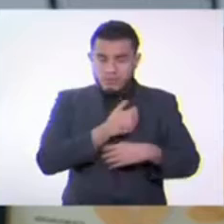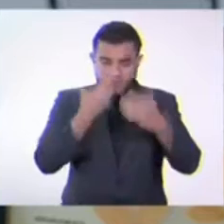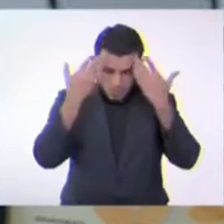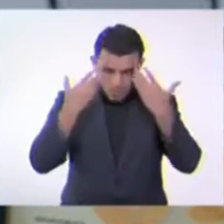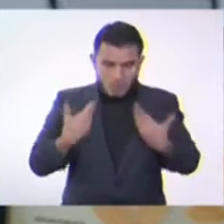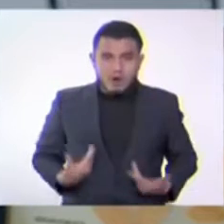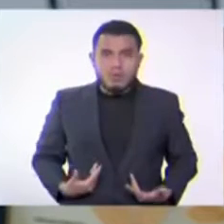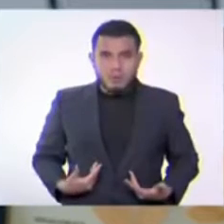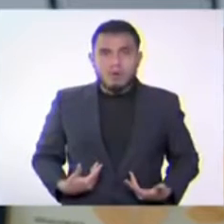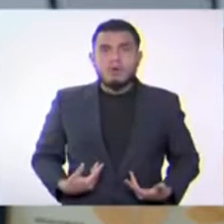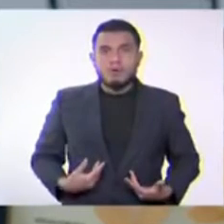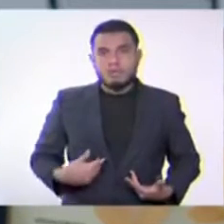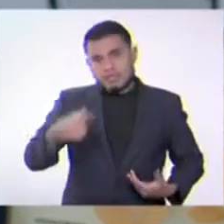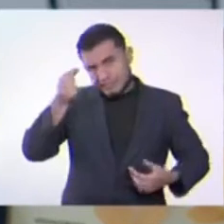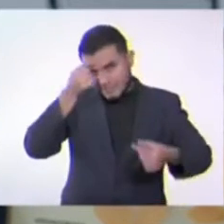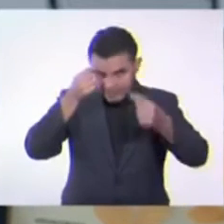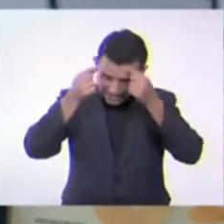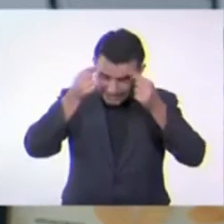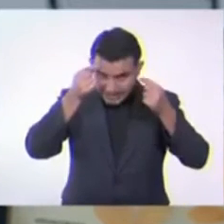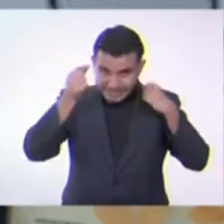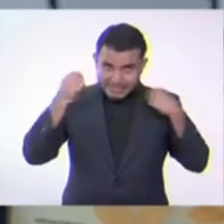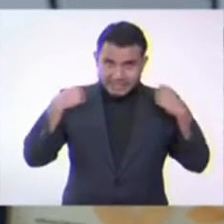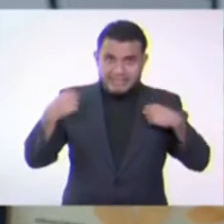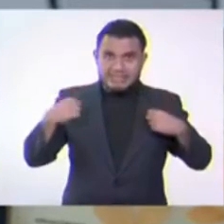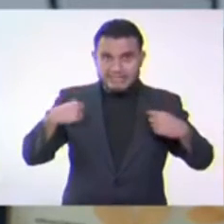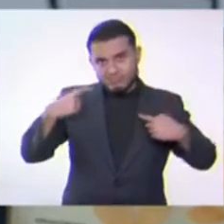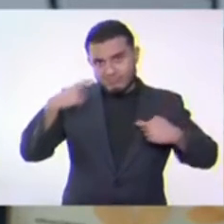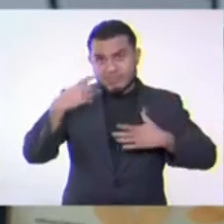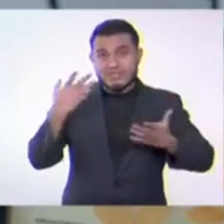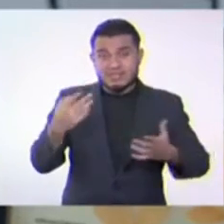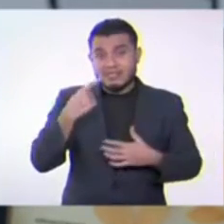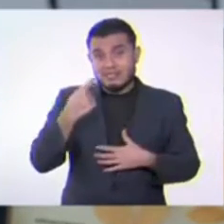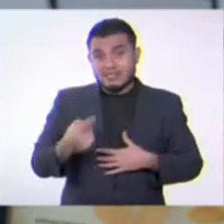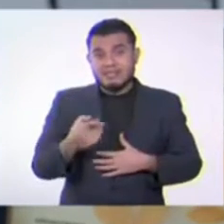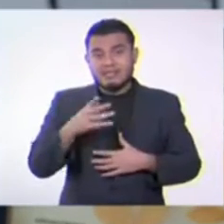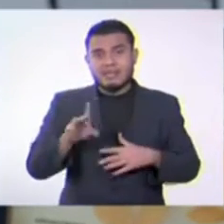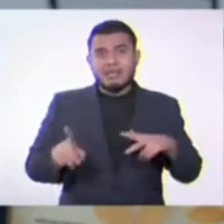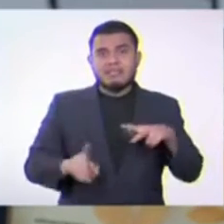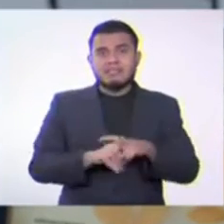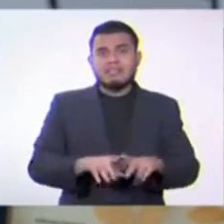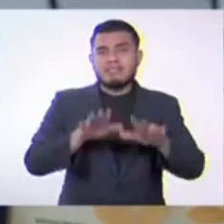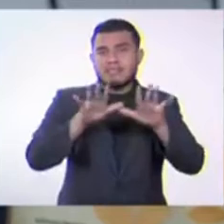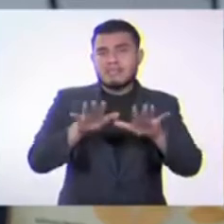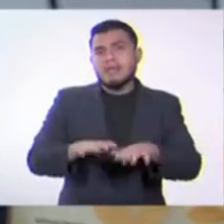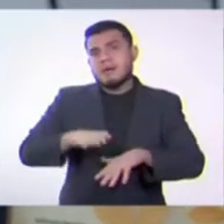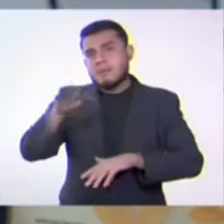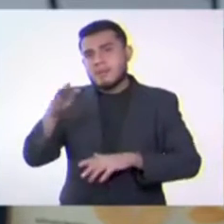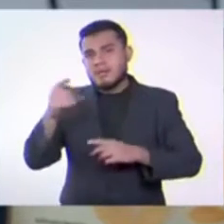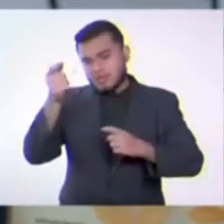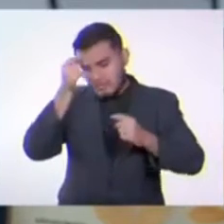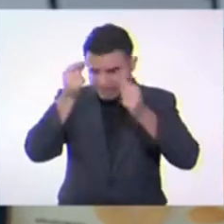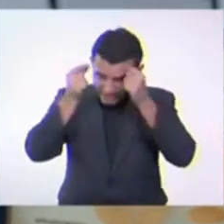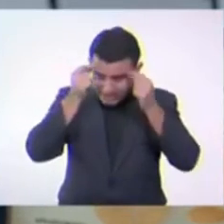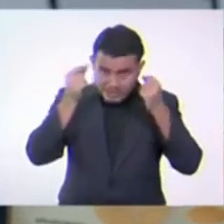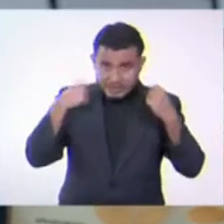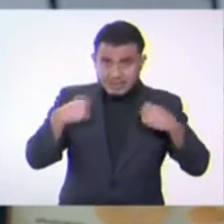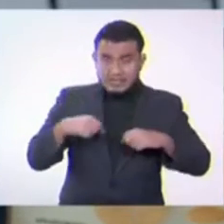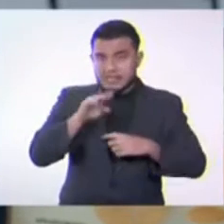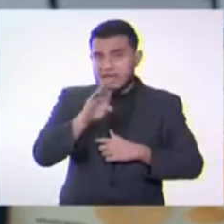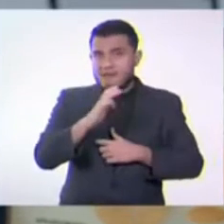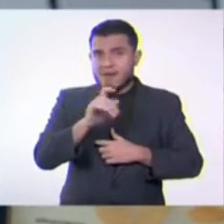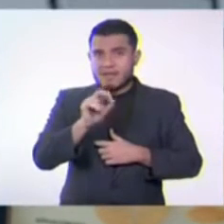existe una gran diversidad de microorganismos. Se estima que hay 10 veces más células de bacteria dentro de